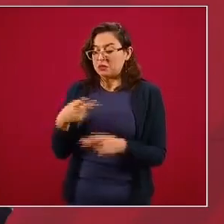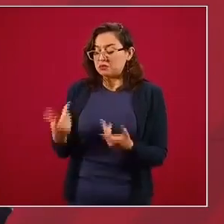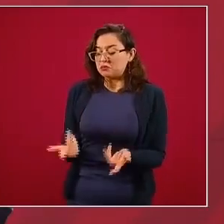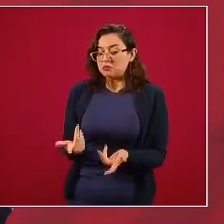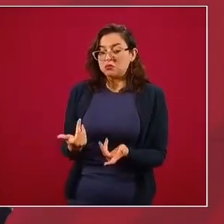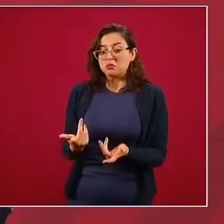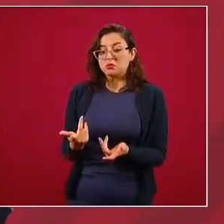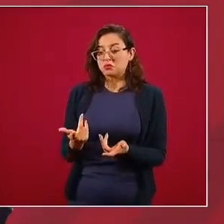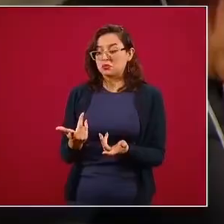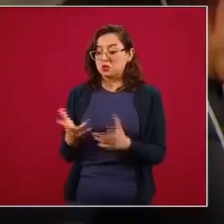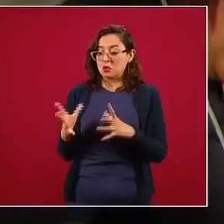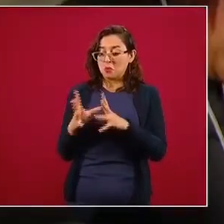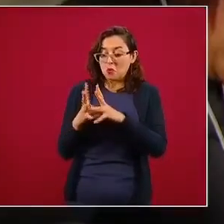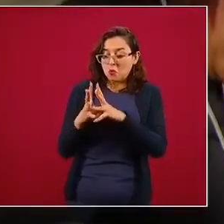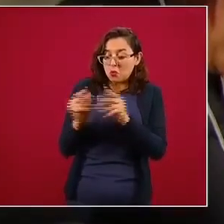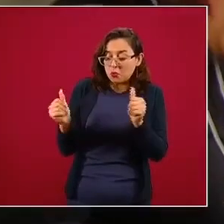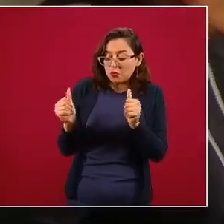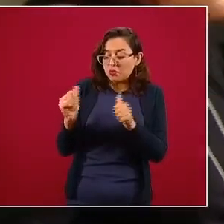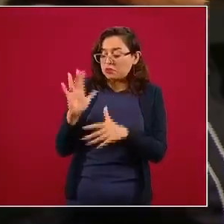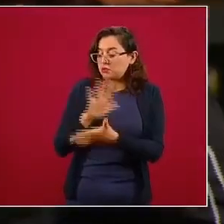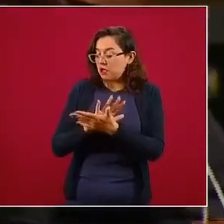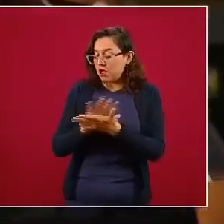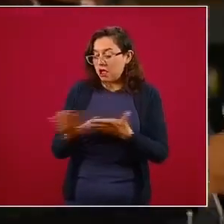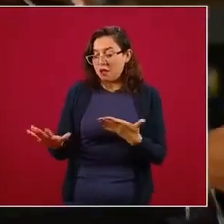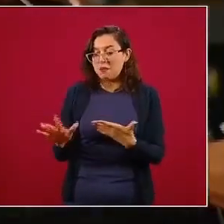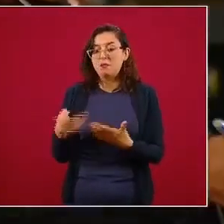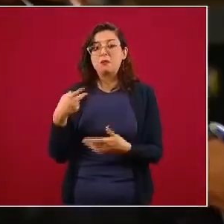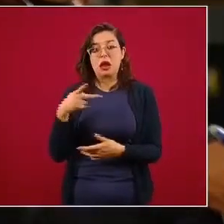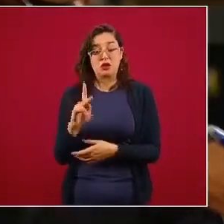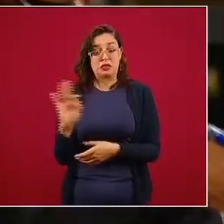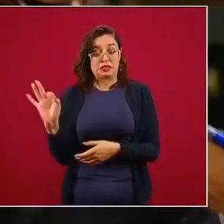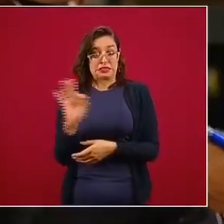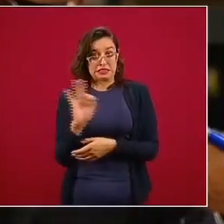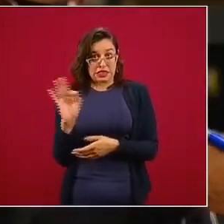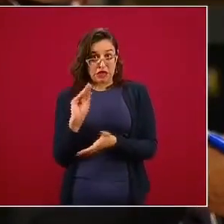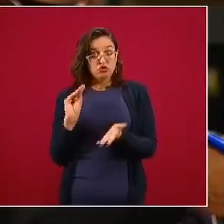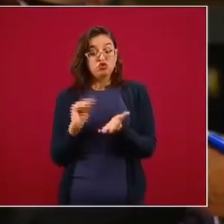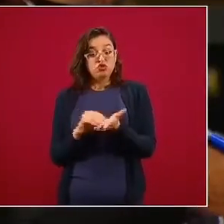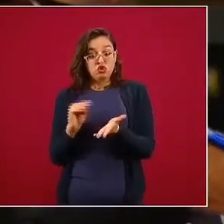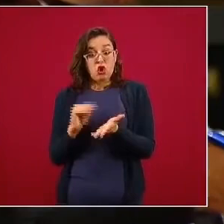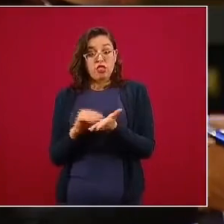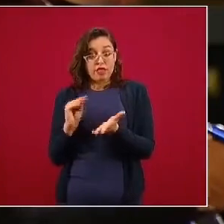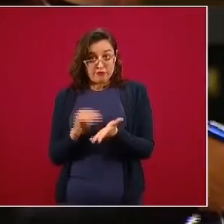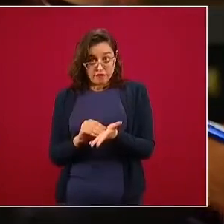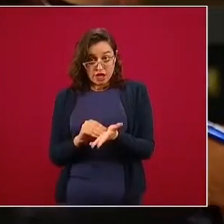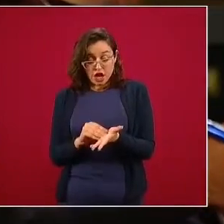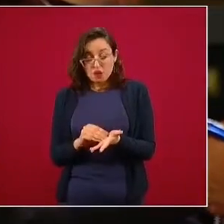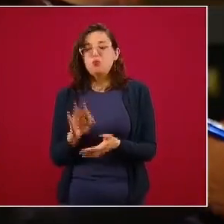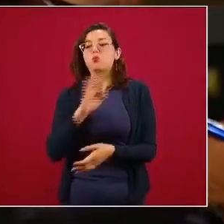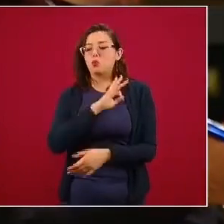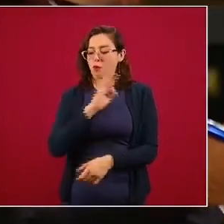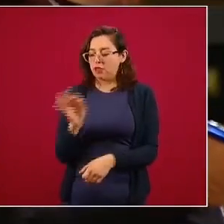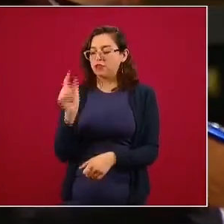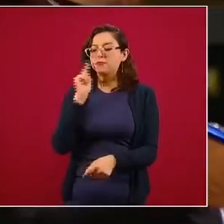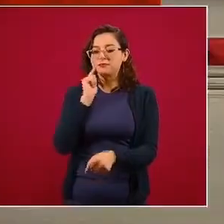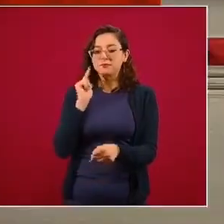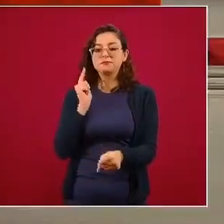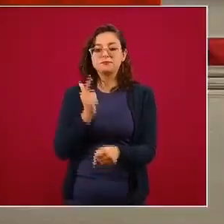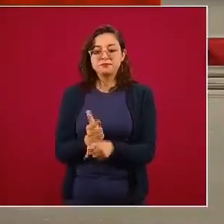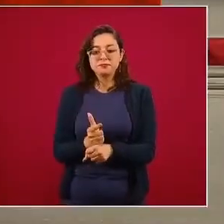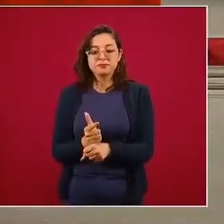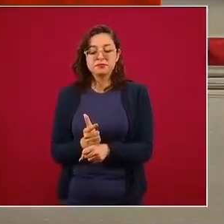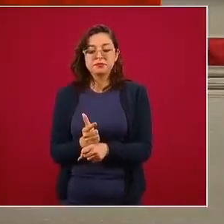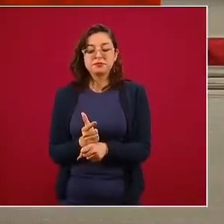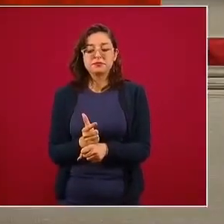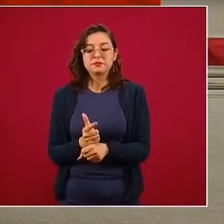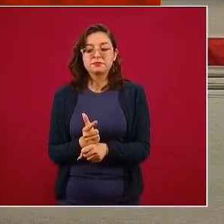haya partículas activas. ¿Se acuerdan que hablábamos de esto hace unos días? Viriones son las partículas infectantes, requieren que sea el virus